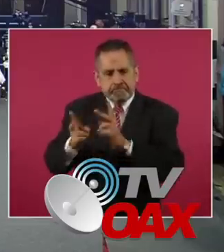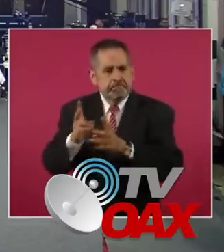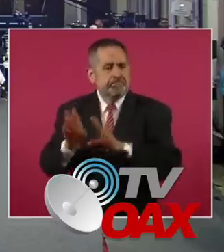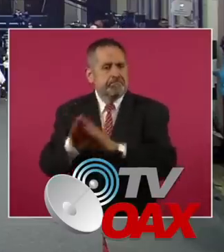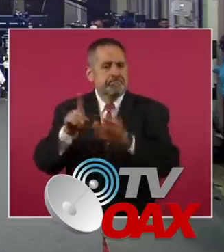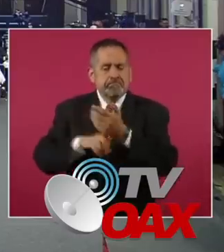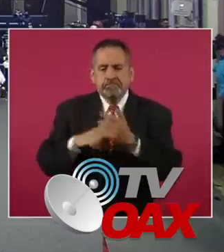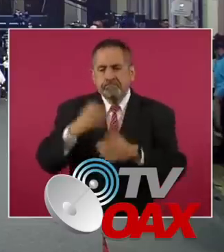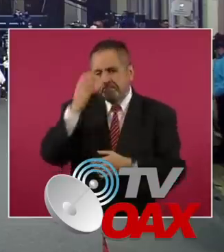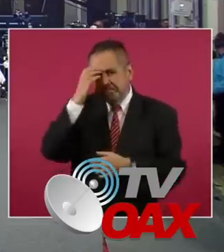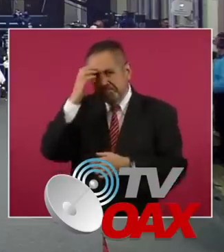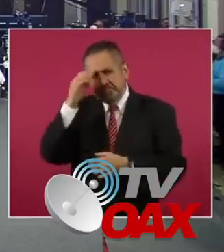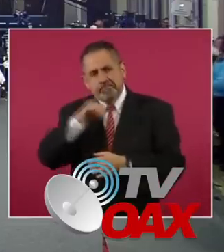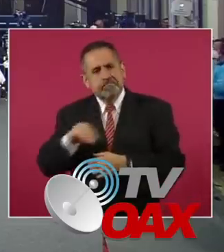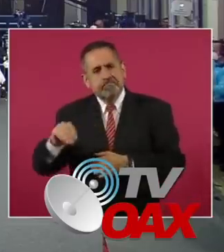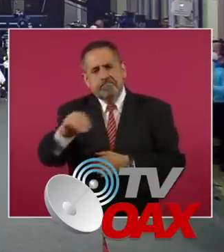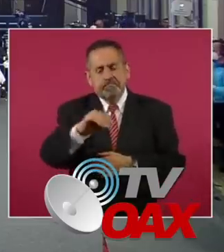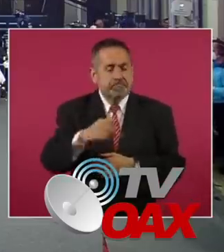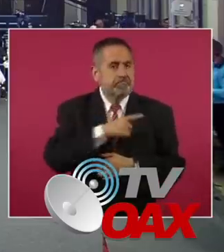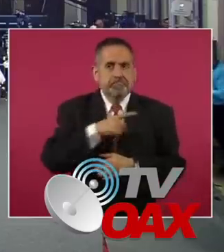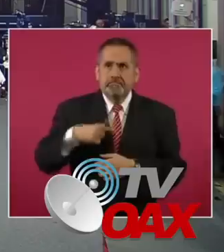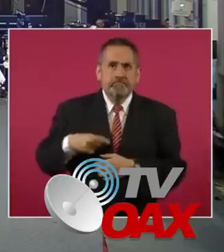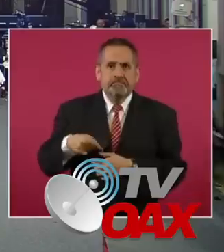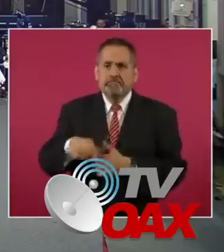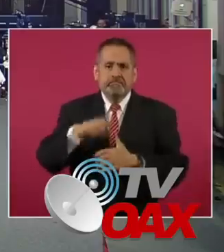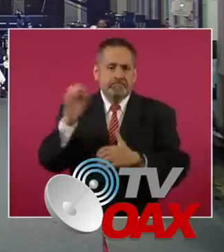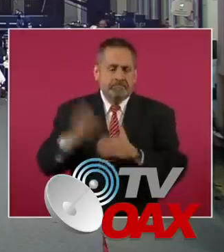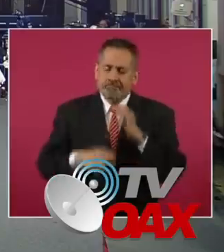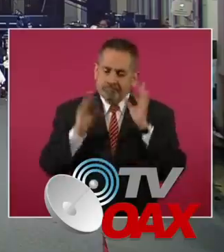hacer recorrido, porque tenemos que terminar